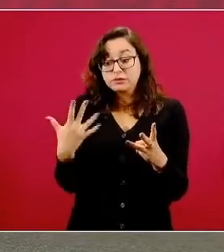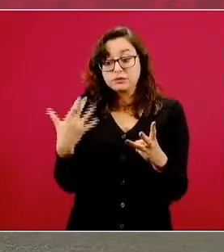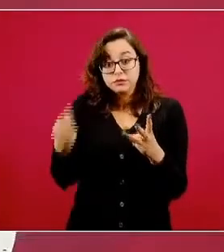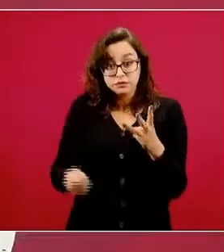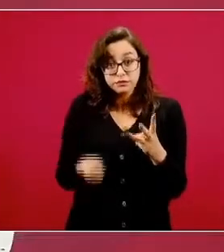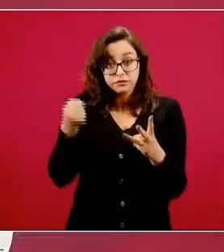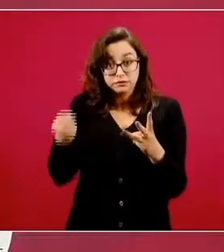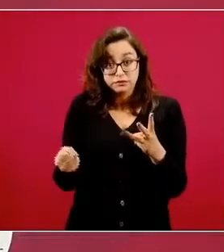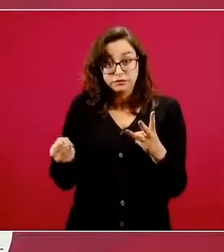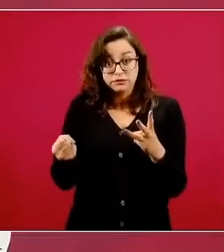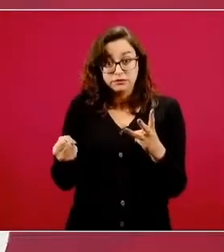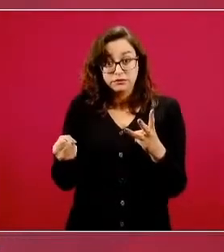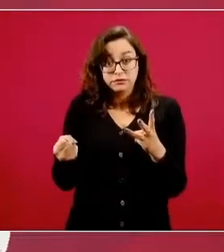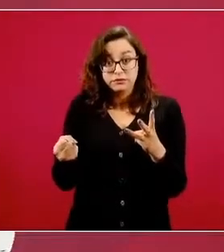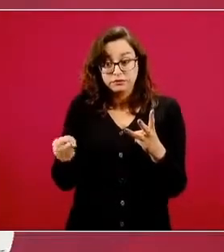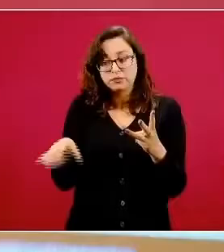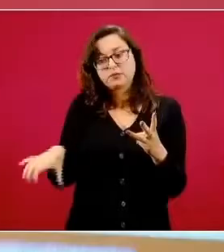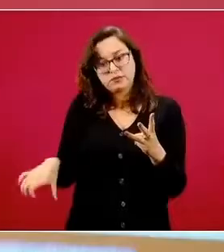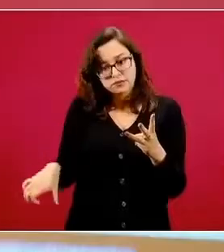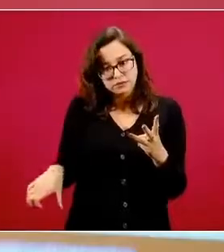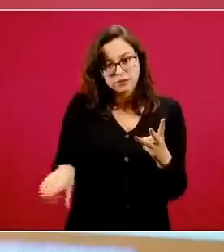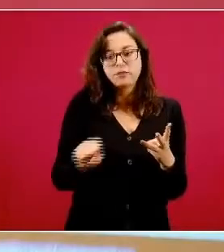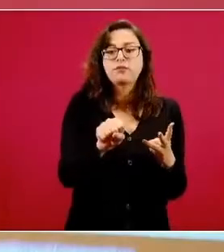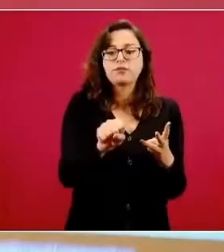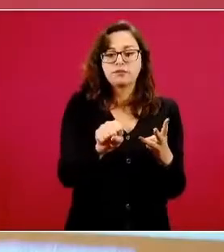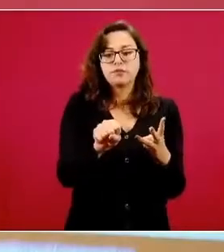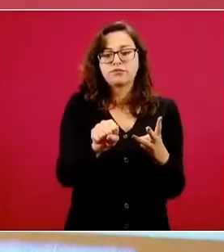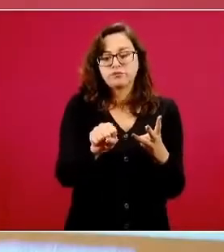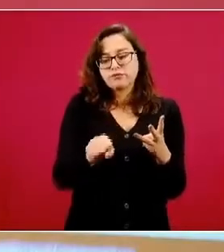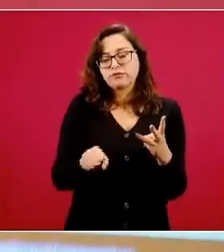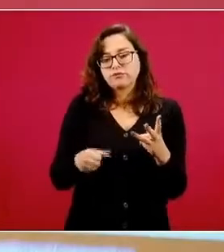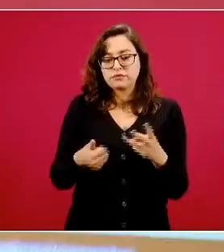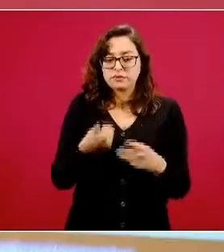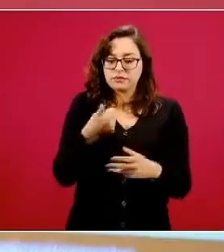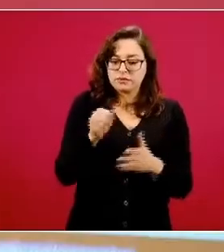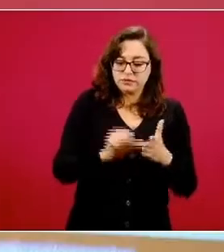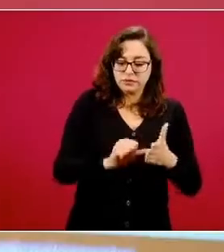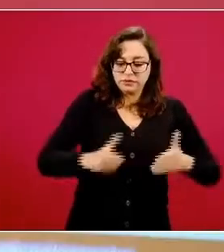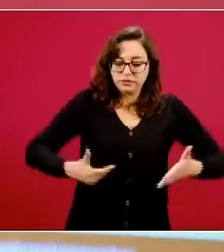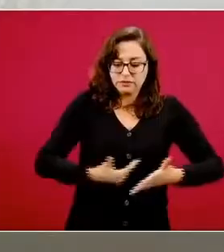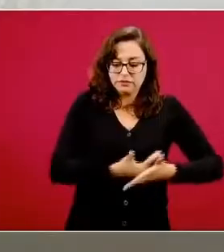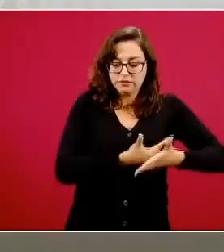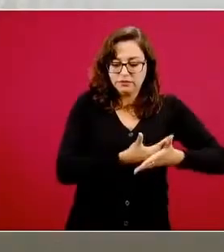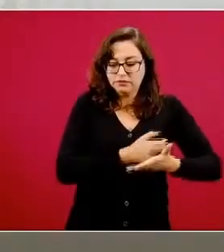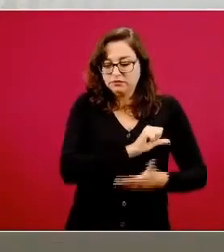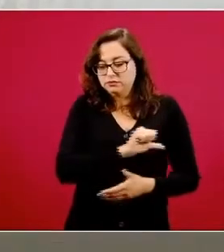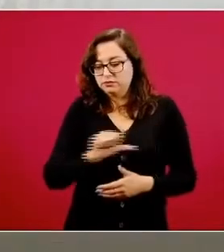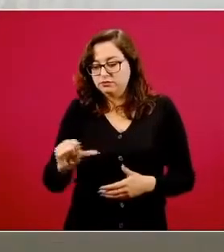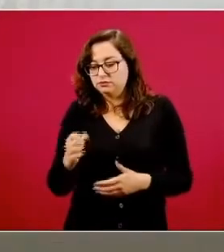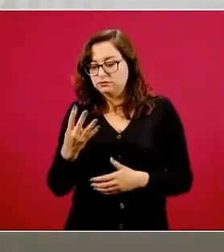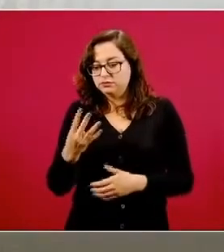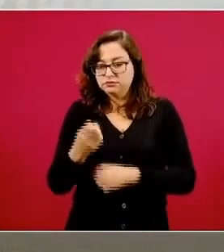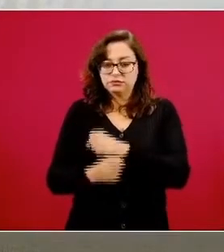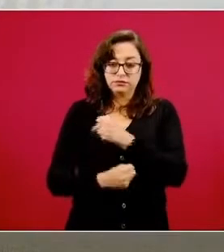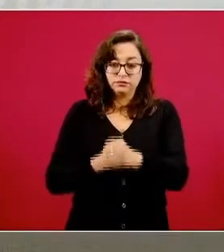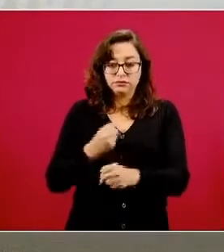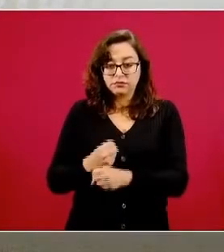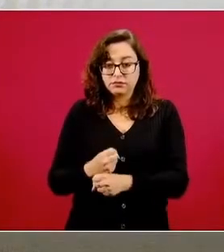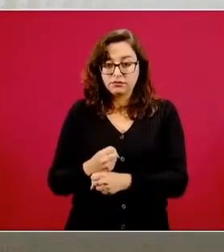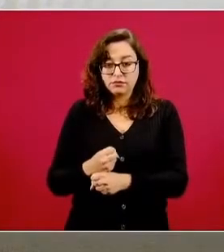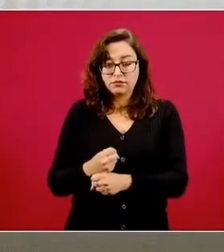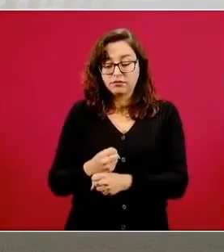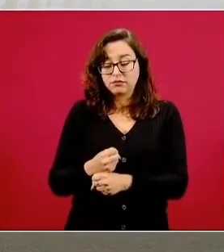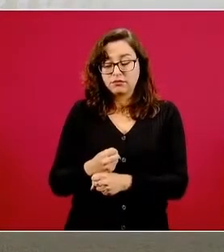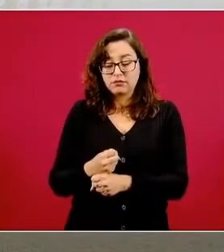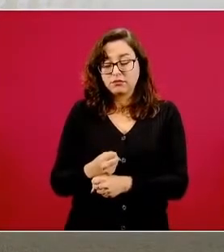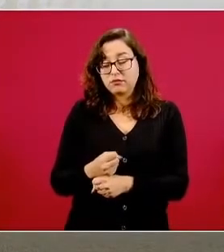menor de 5 años, o sea, entre los 6 meses y los 4 años y 11 meses